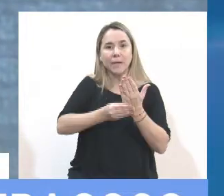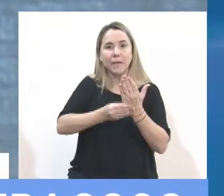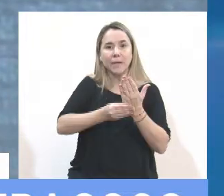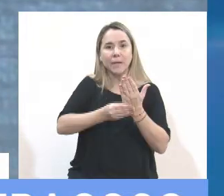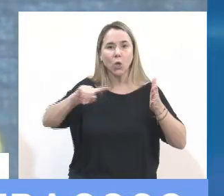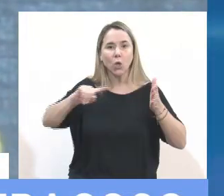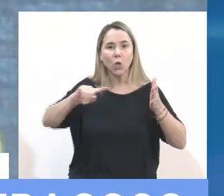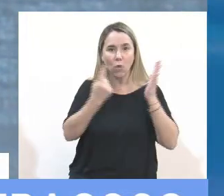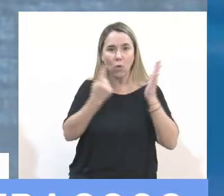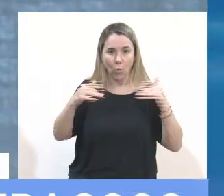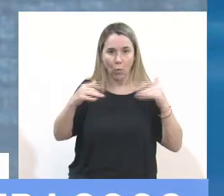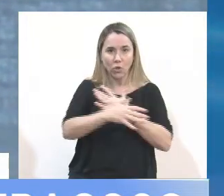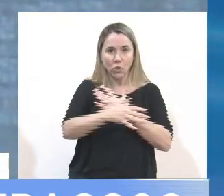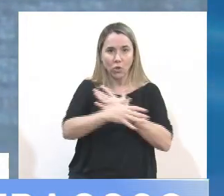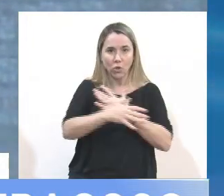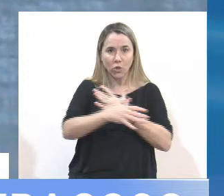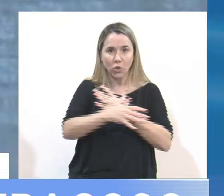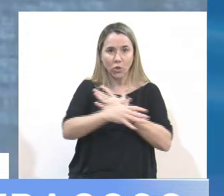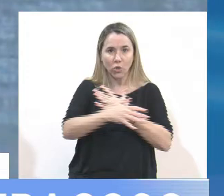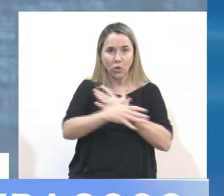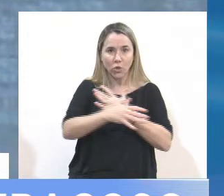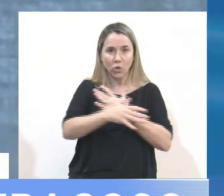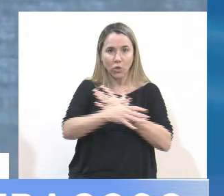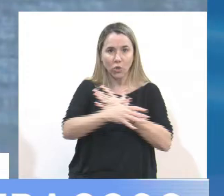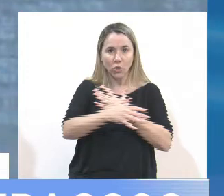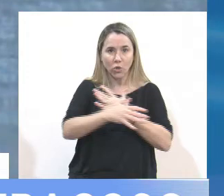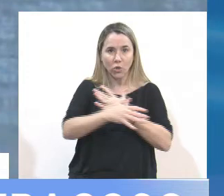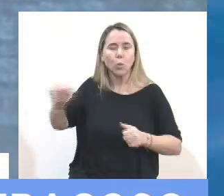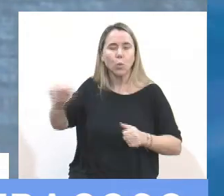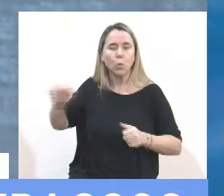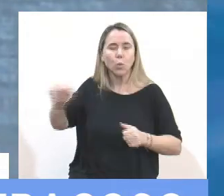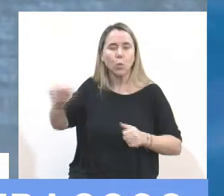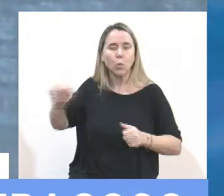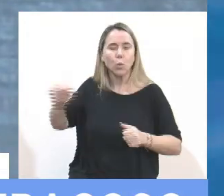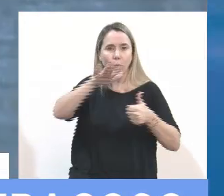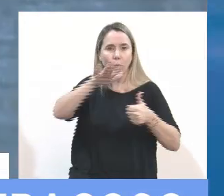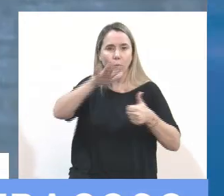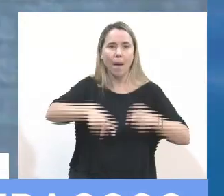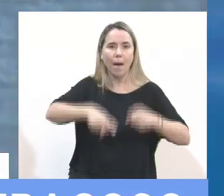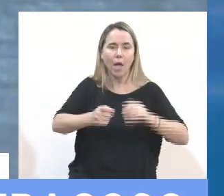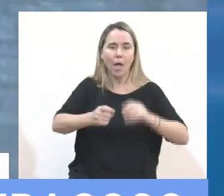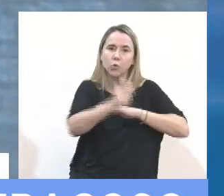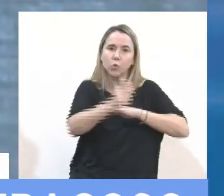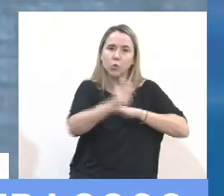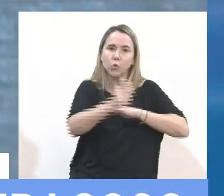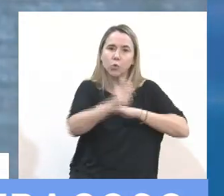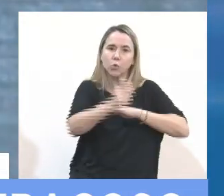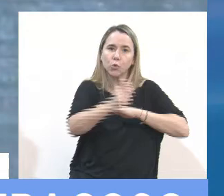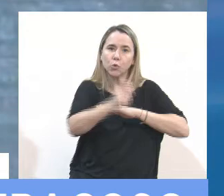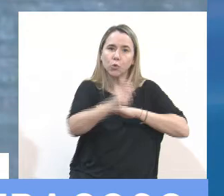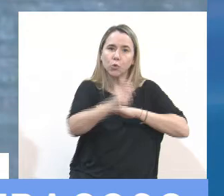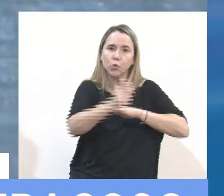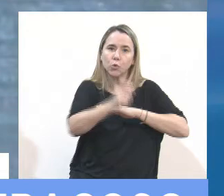de la Ciudad de Buenos Aires, las denuncias por casos de grooming y por publicaciones de imágenes y videos que contienen